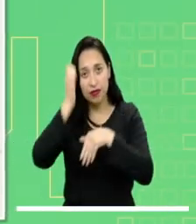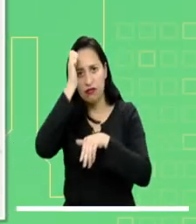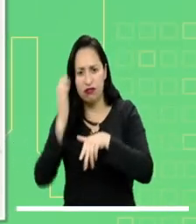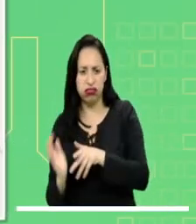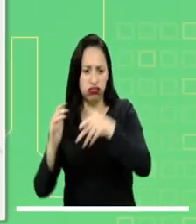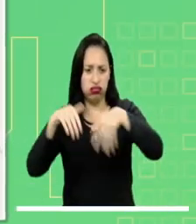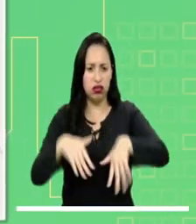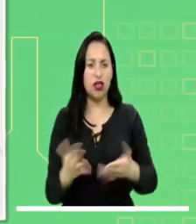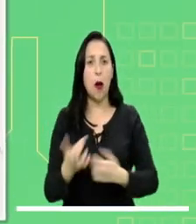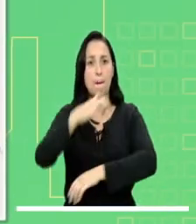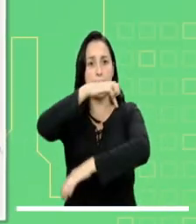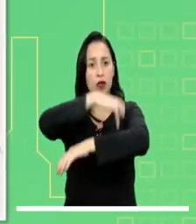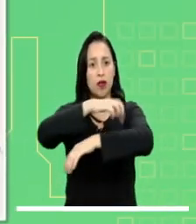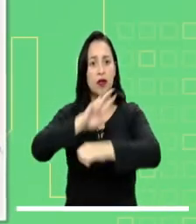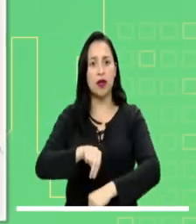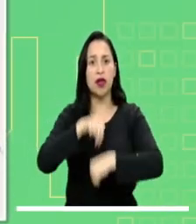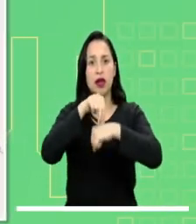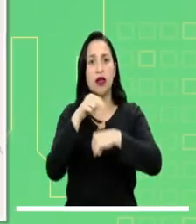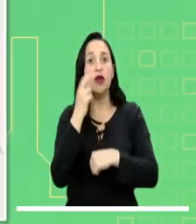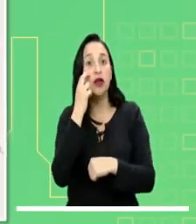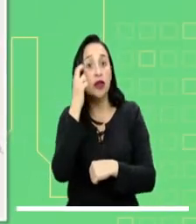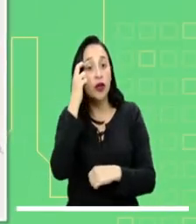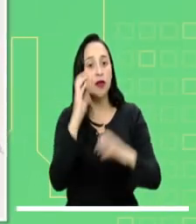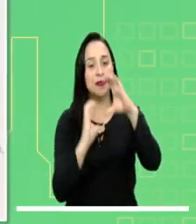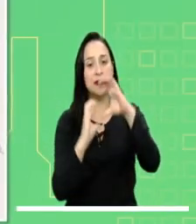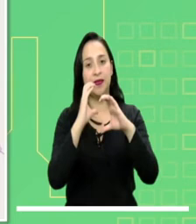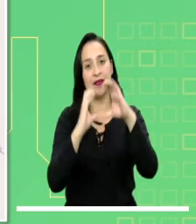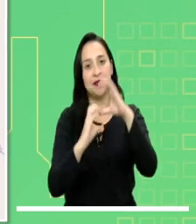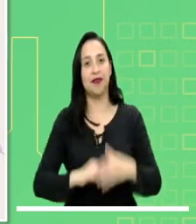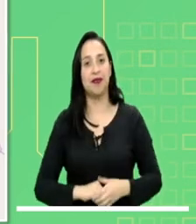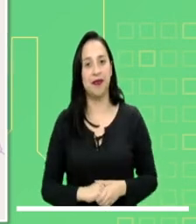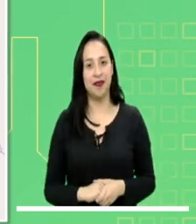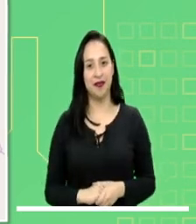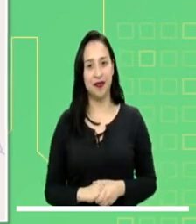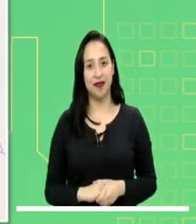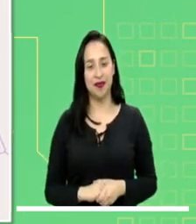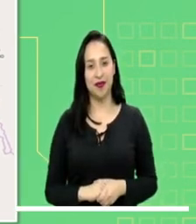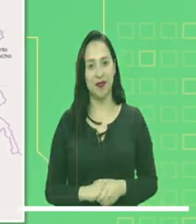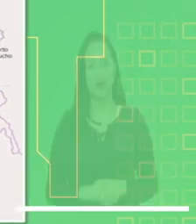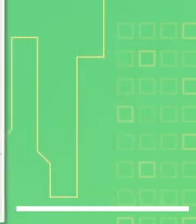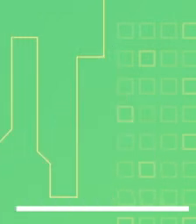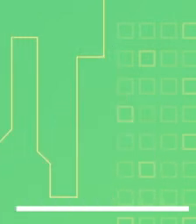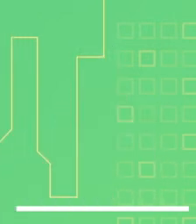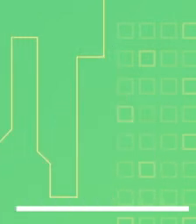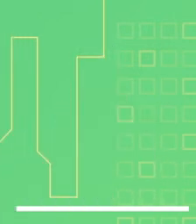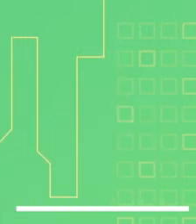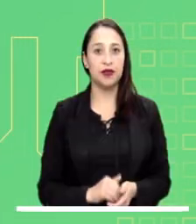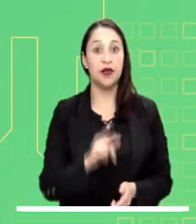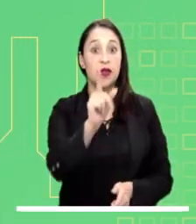Alta probabilidad de deslizamientos de tierra en Putumayo, Nariño, Chocó y Cauca.